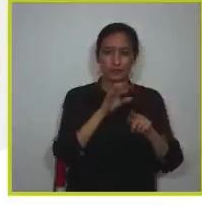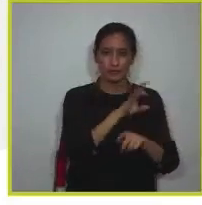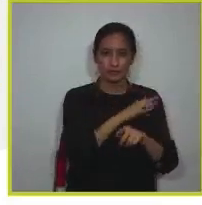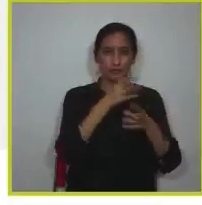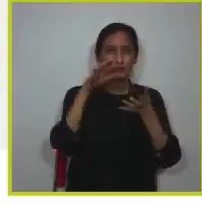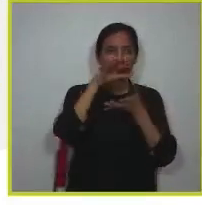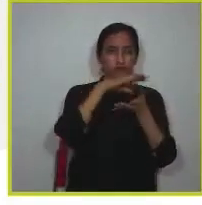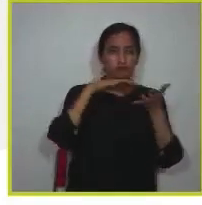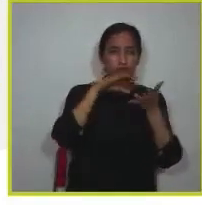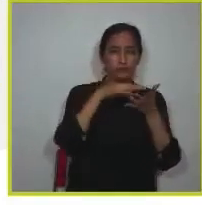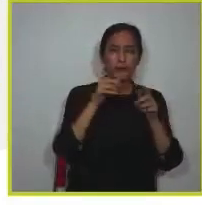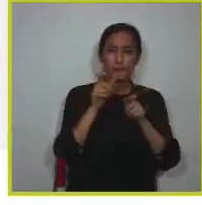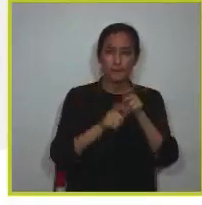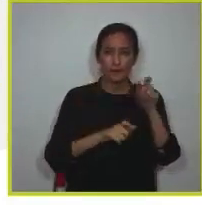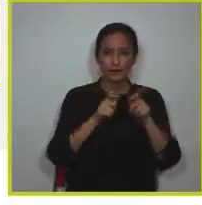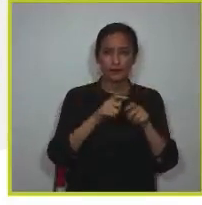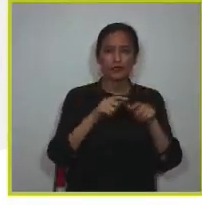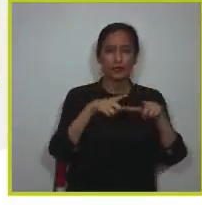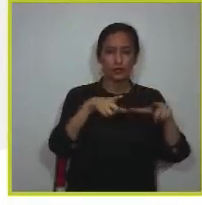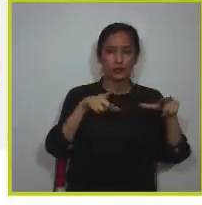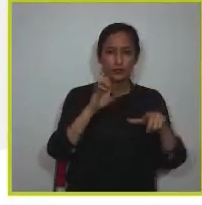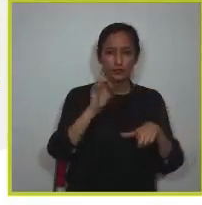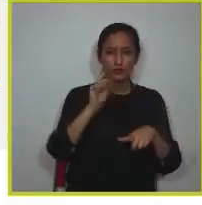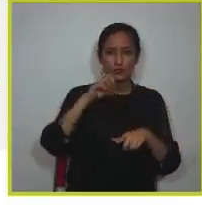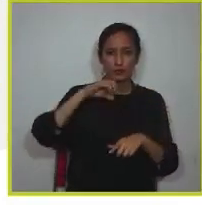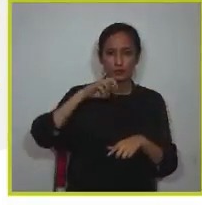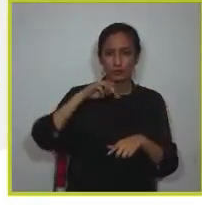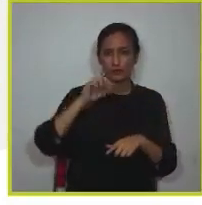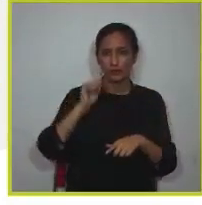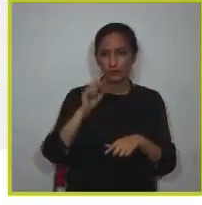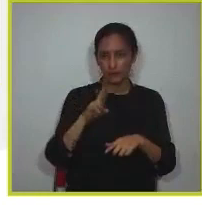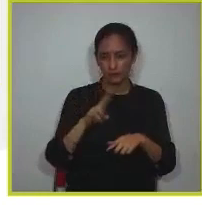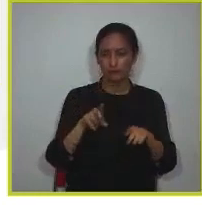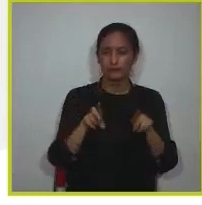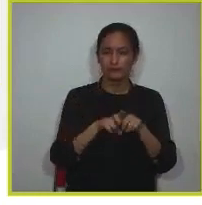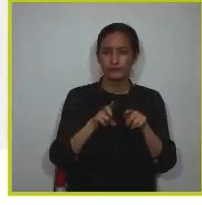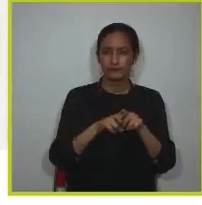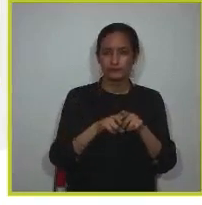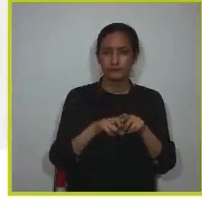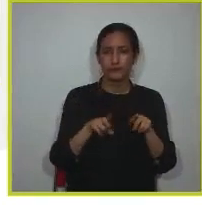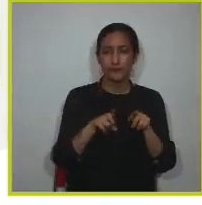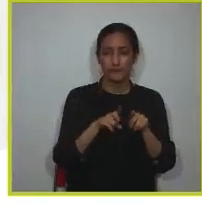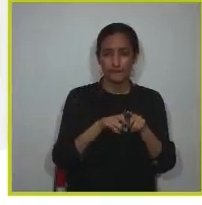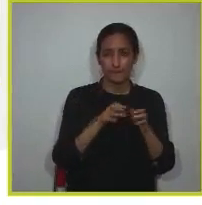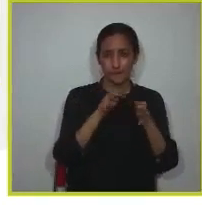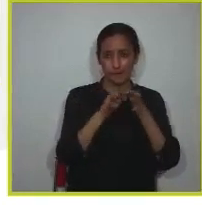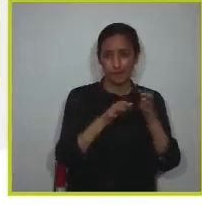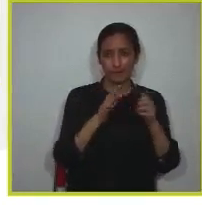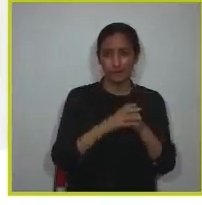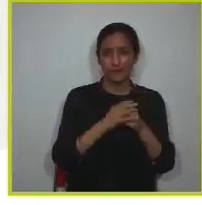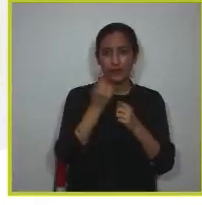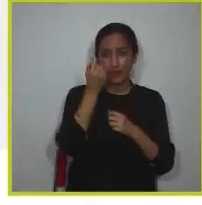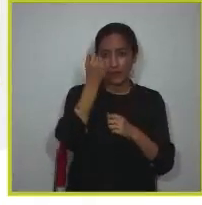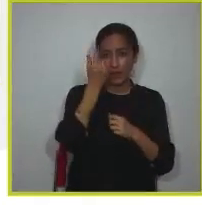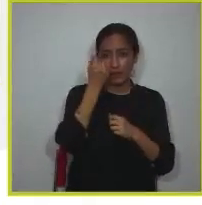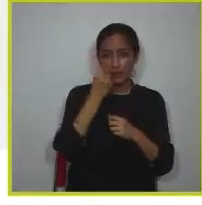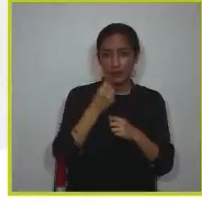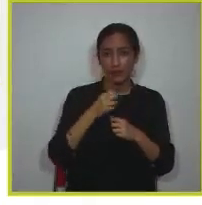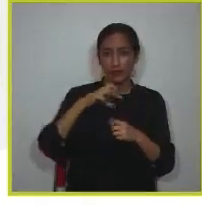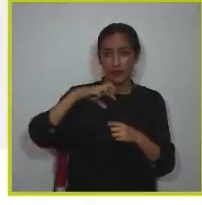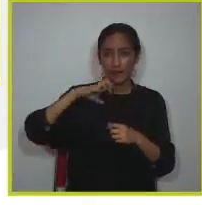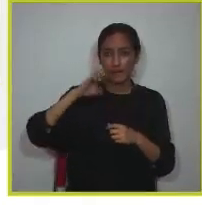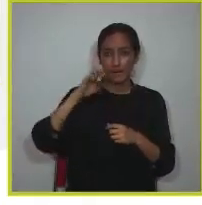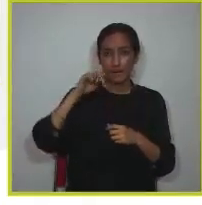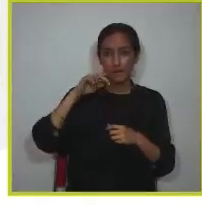ambiental para la población de espinar es en el marco de de un memorándum de entendimiento que el Perú